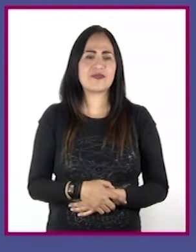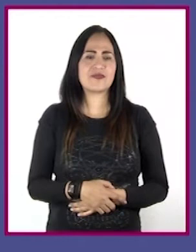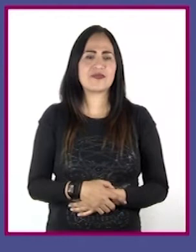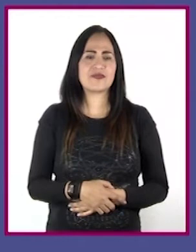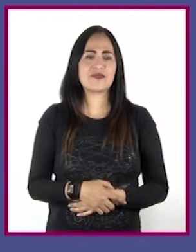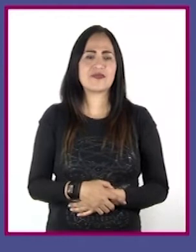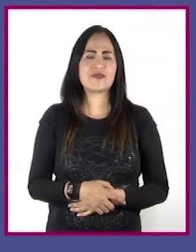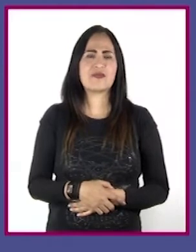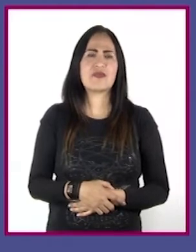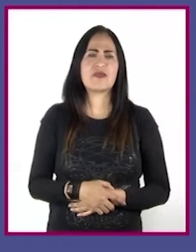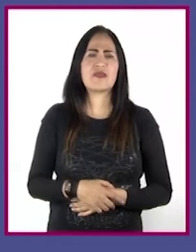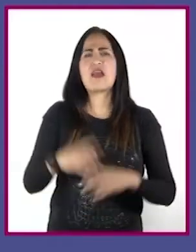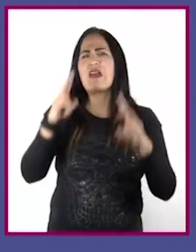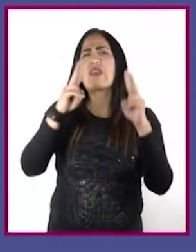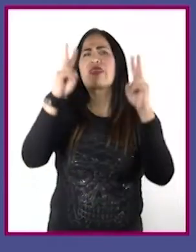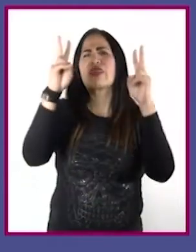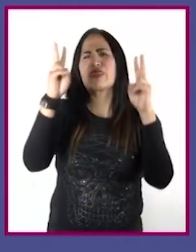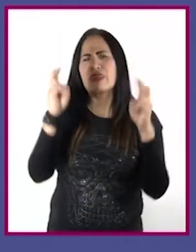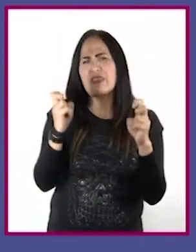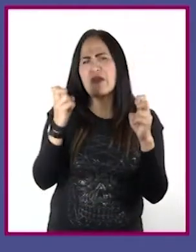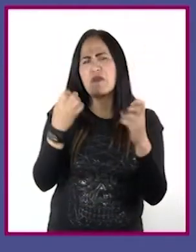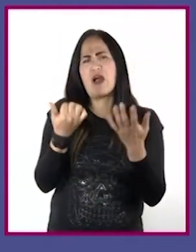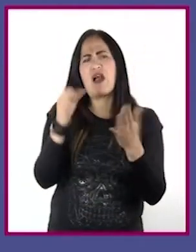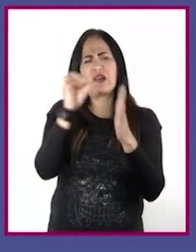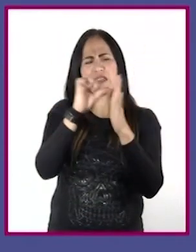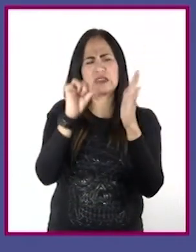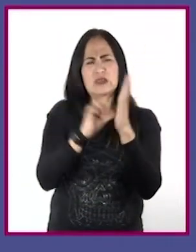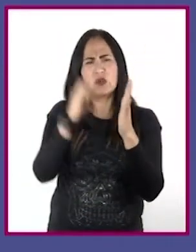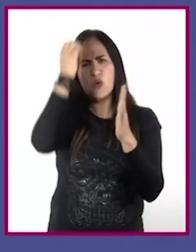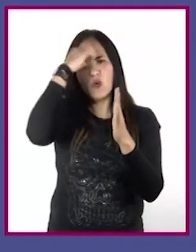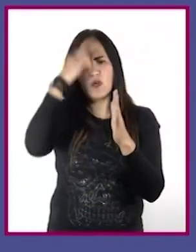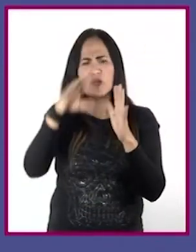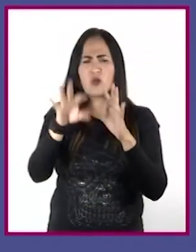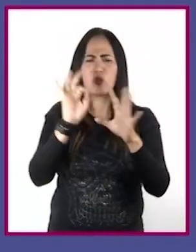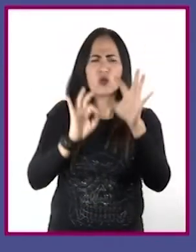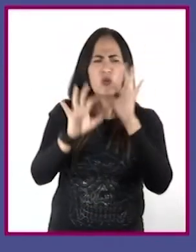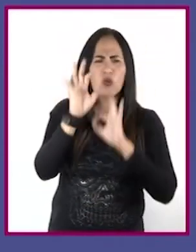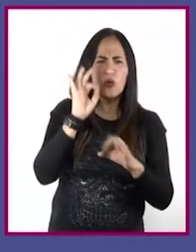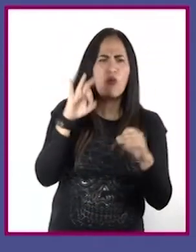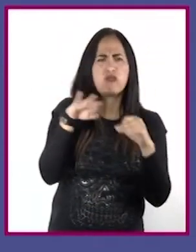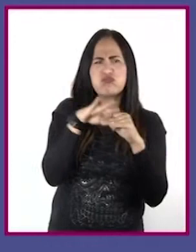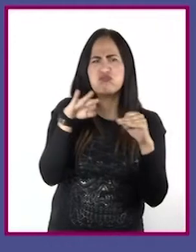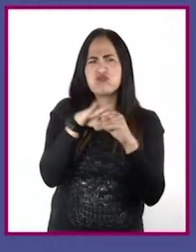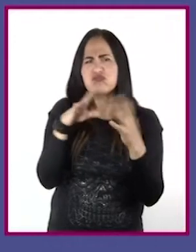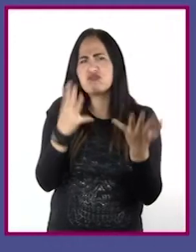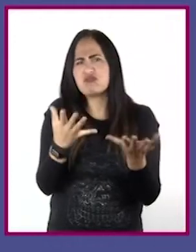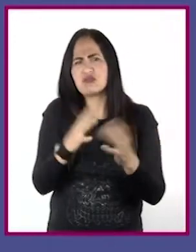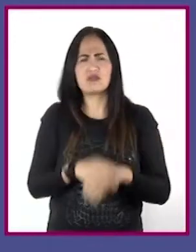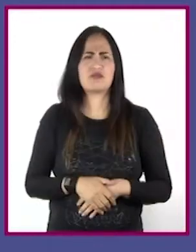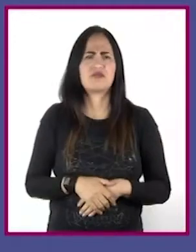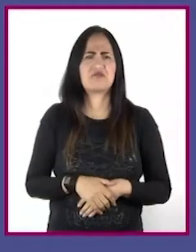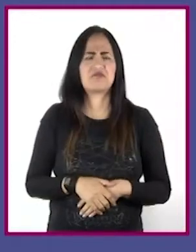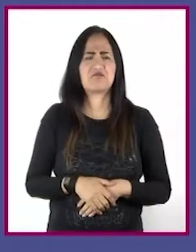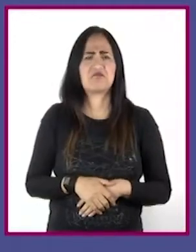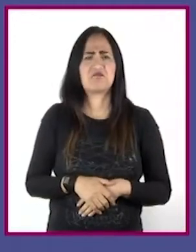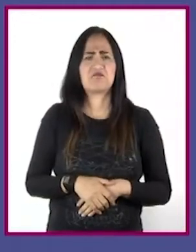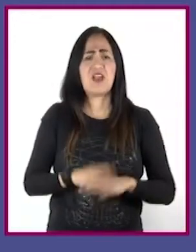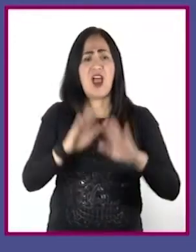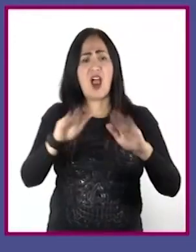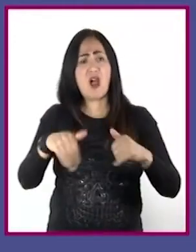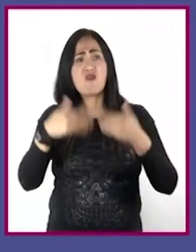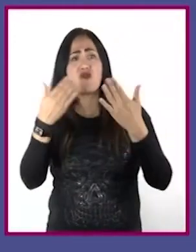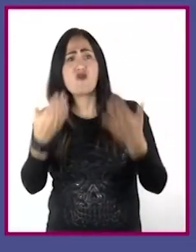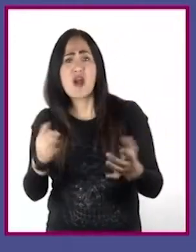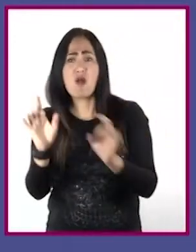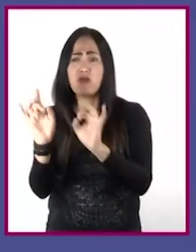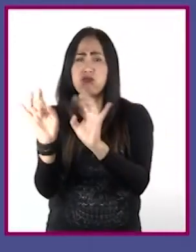¿Qué temas son más comunes para escribir un artículo de opinión? Pues mira, prácticamente todo lo que sucede es